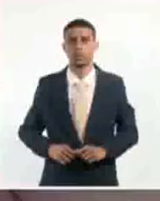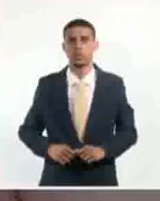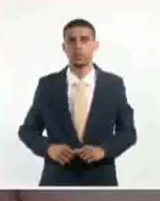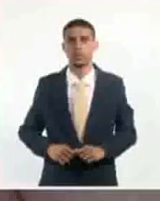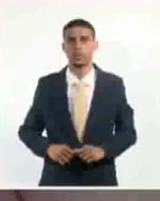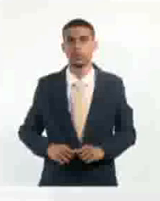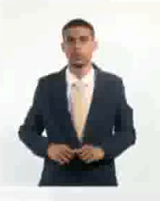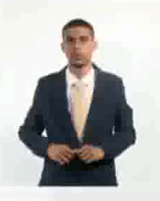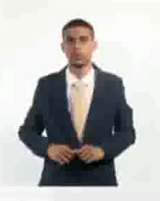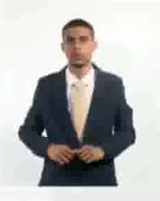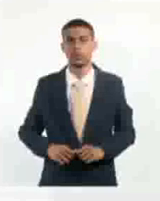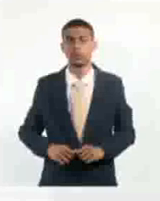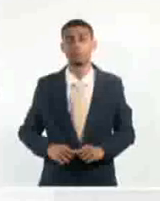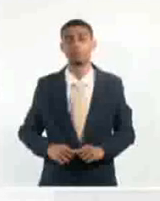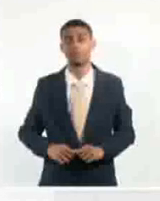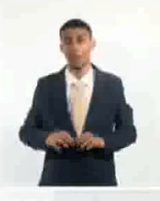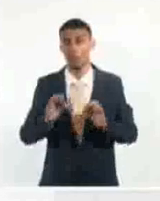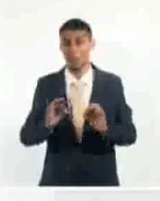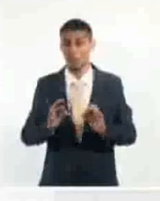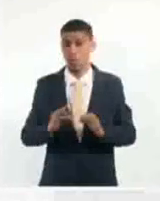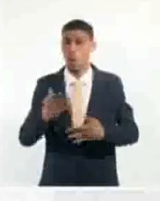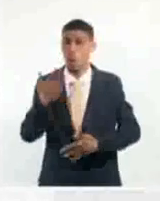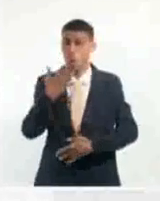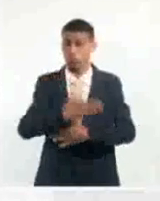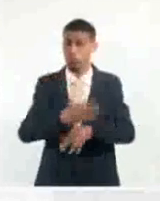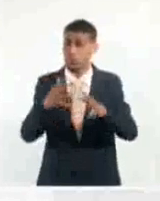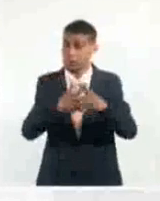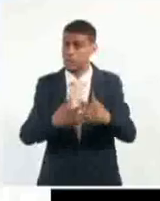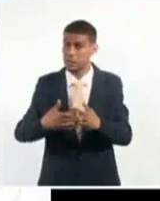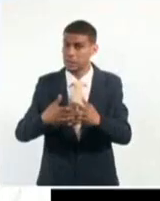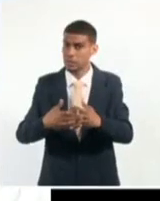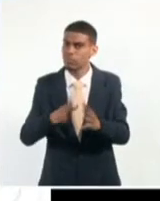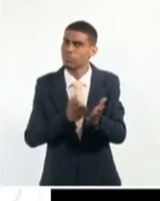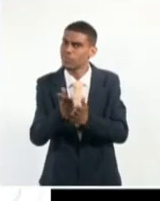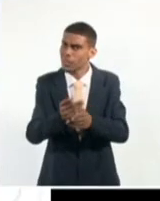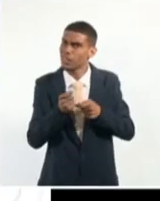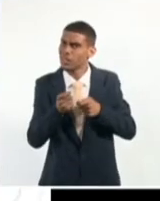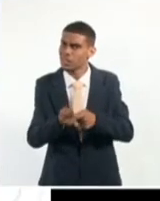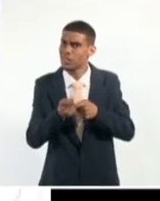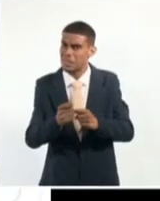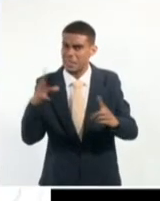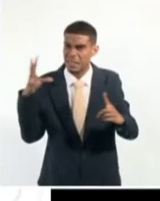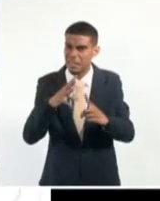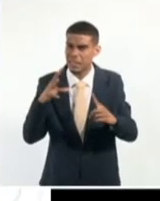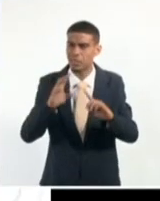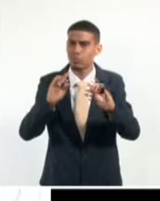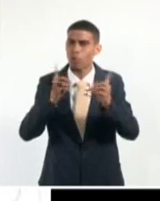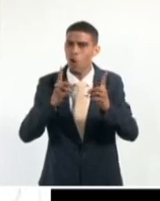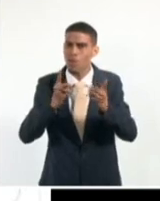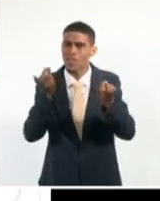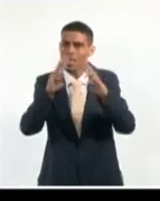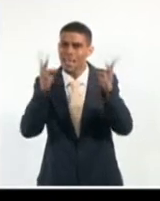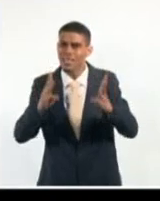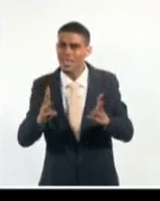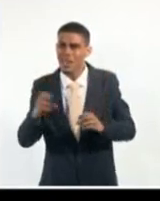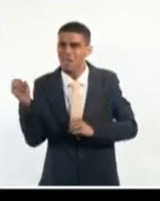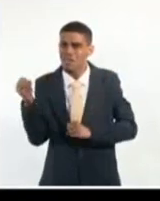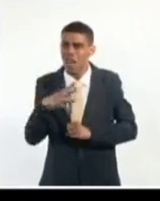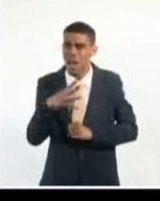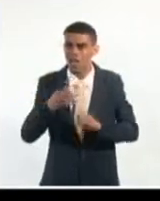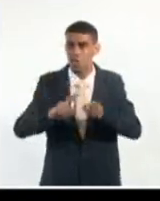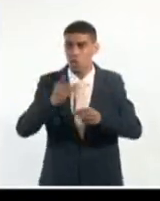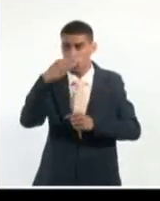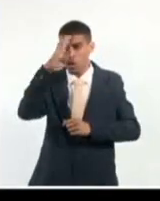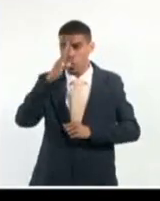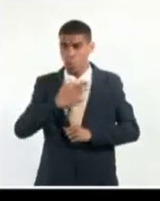La ascendente espiral de la hostilidad estadounidense ha estado acompañada del incremento de la agresión política, mediática y comunicacional, con lo